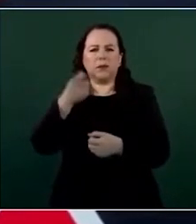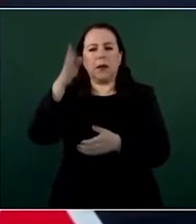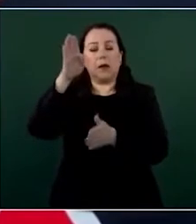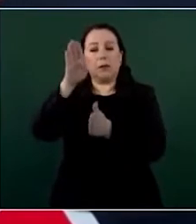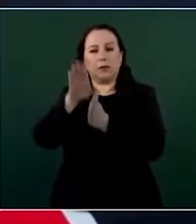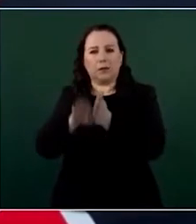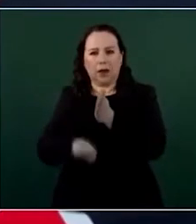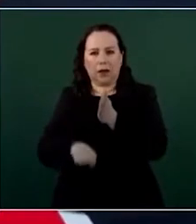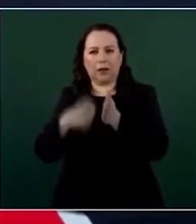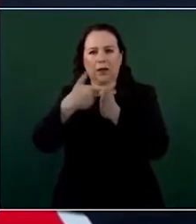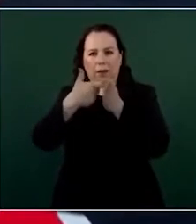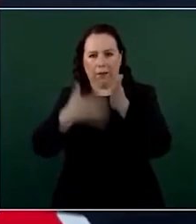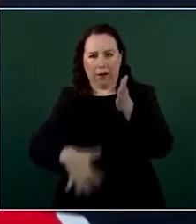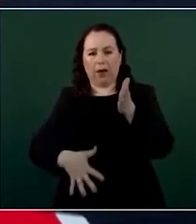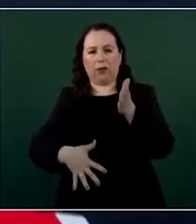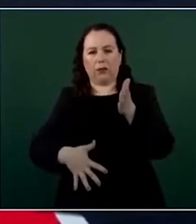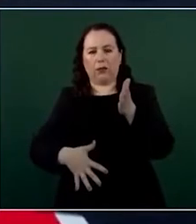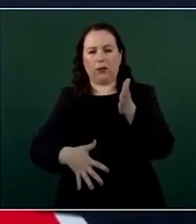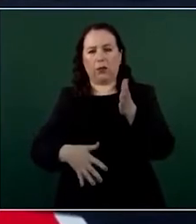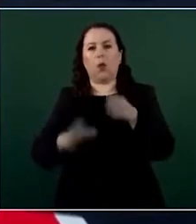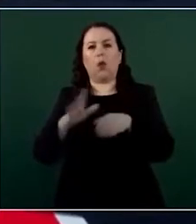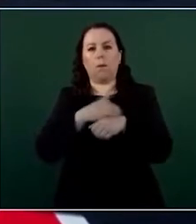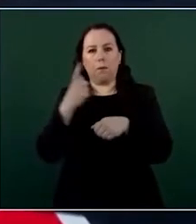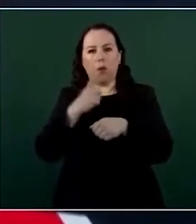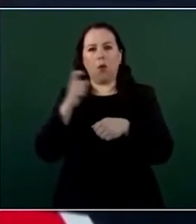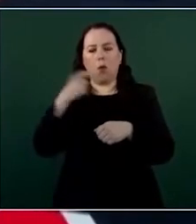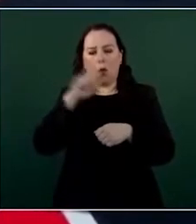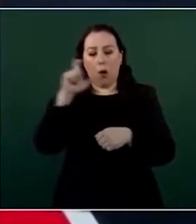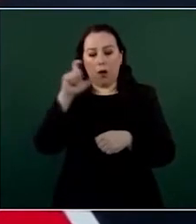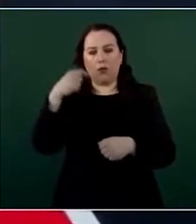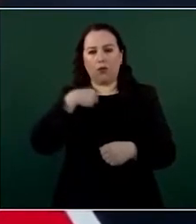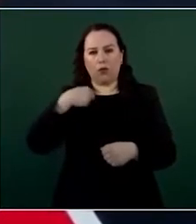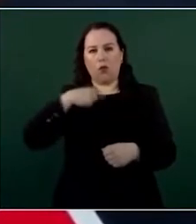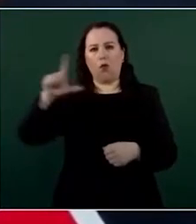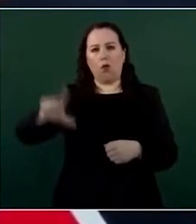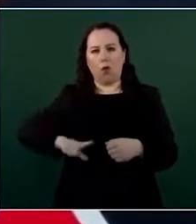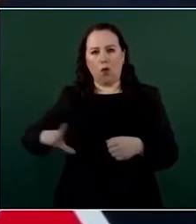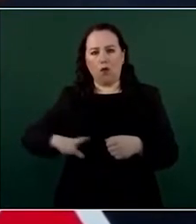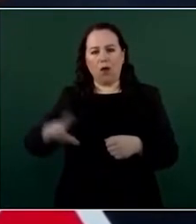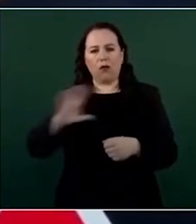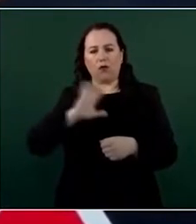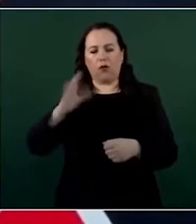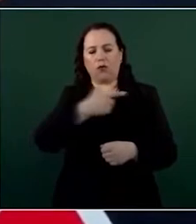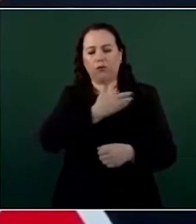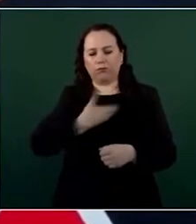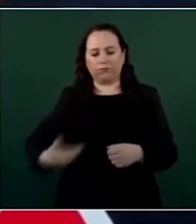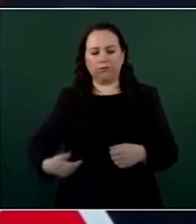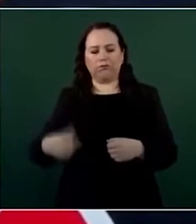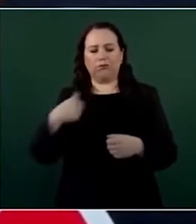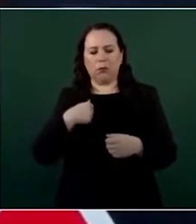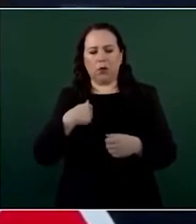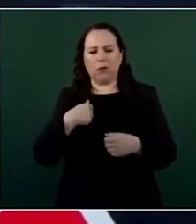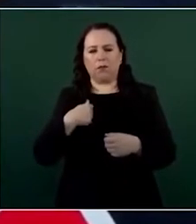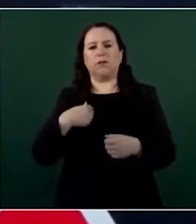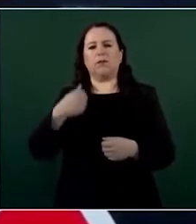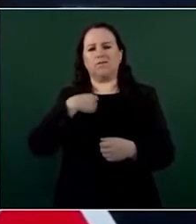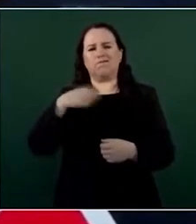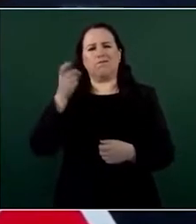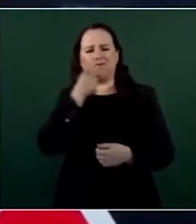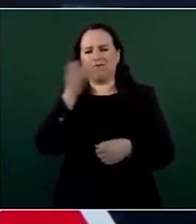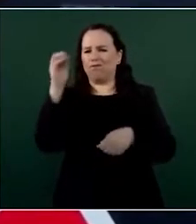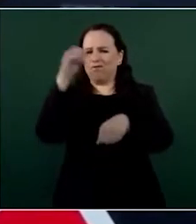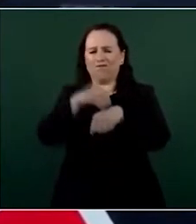hice el compromiso de reducir los precios de los combustibles en la